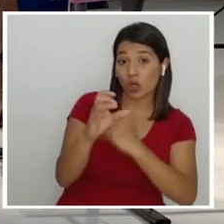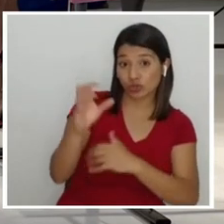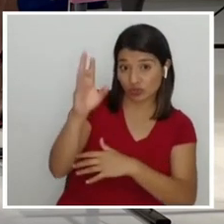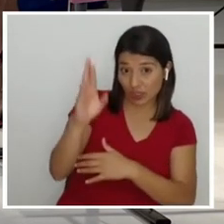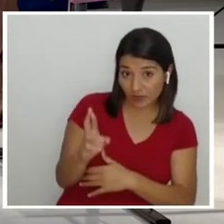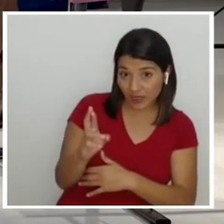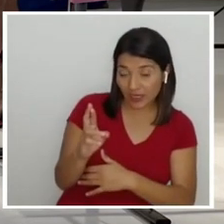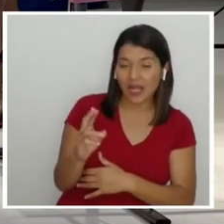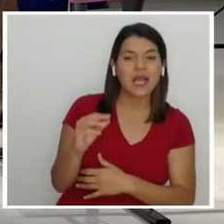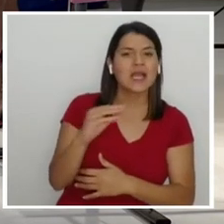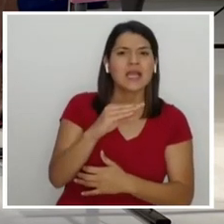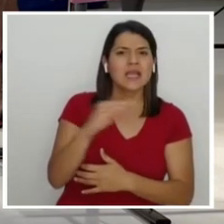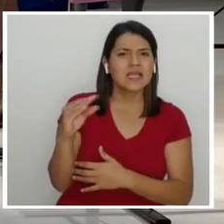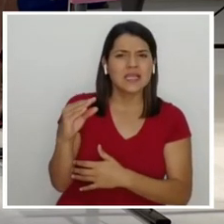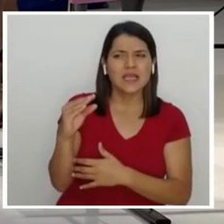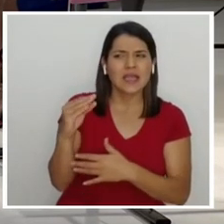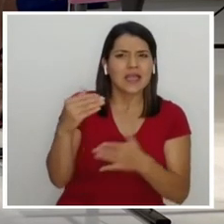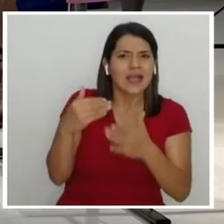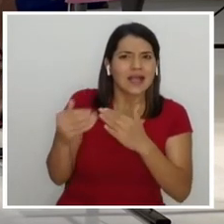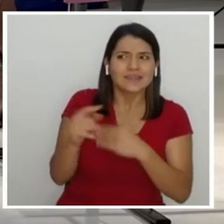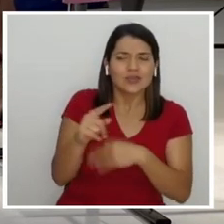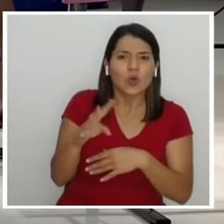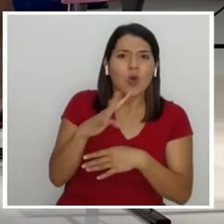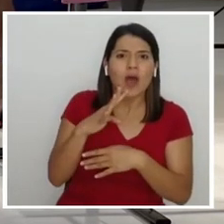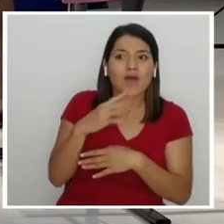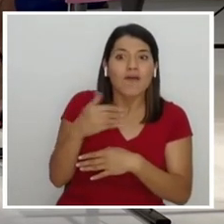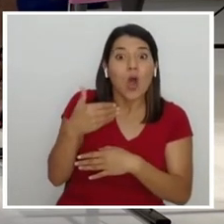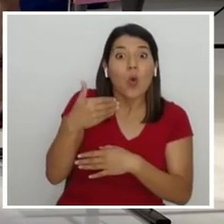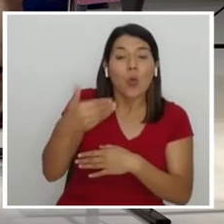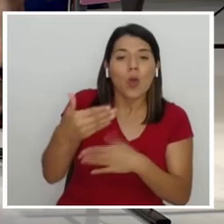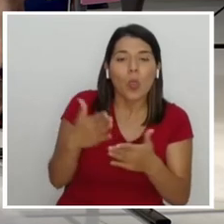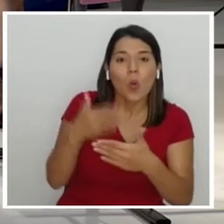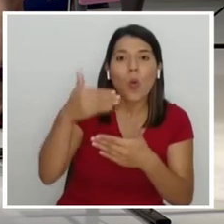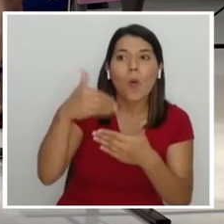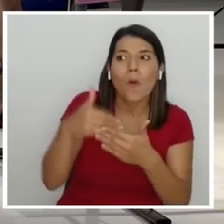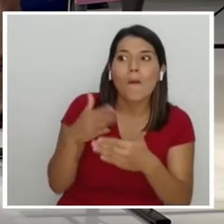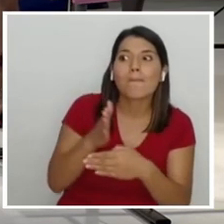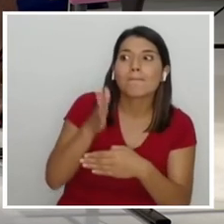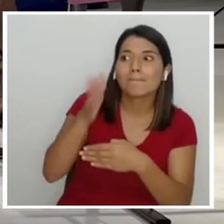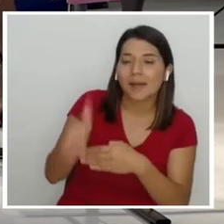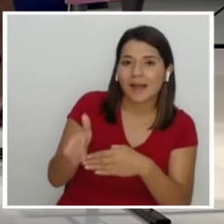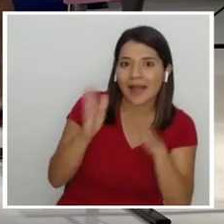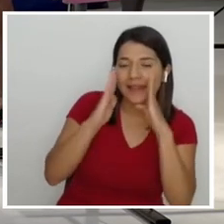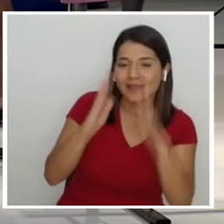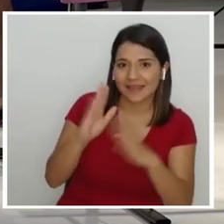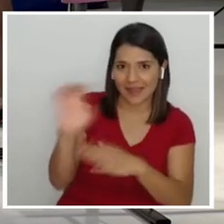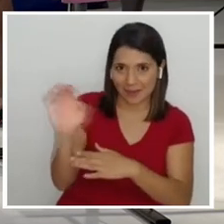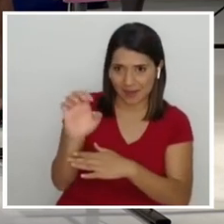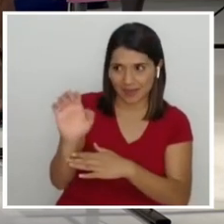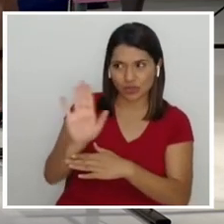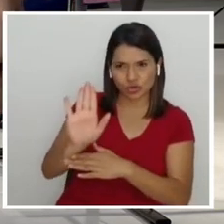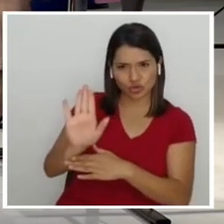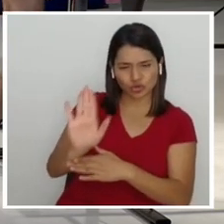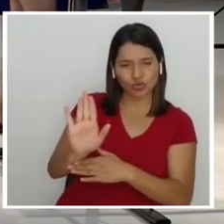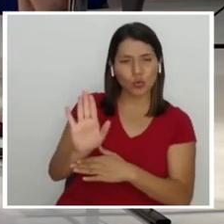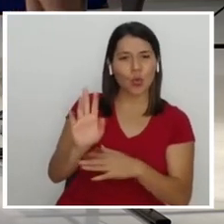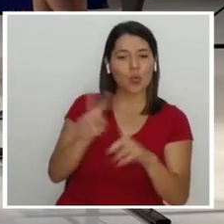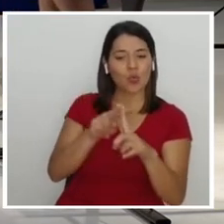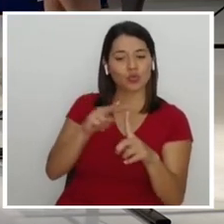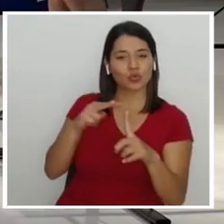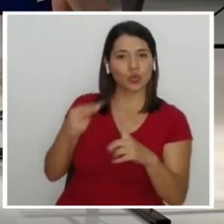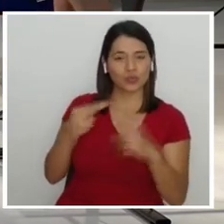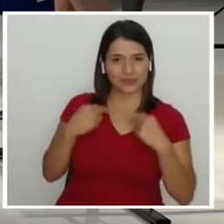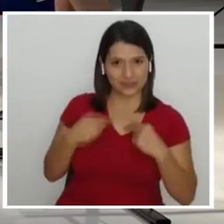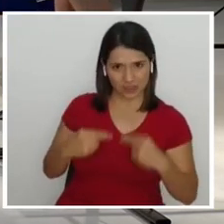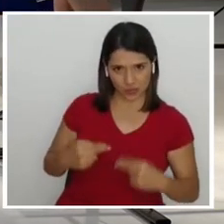cobertura de las emergencias, y es la parte humana de ellos. ¿Cuál es ese desempeño que ellos tienen durante diferentes rescates?